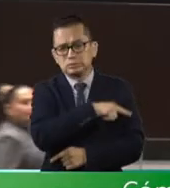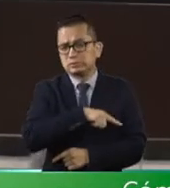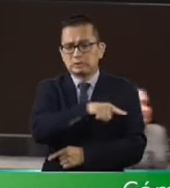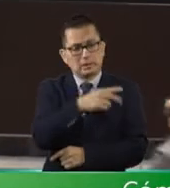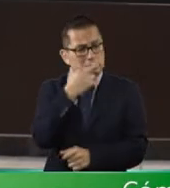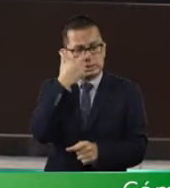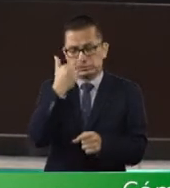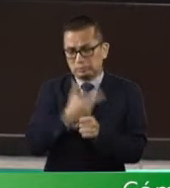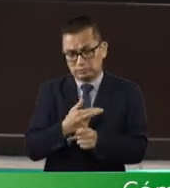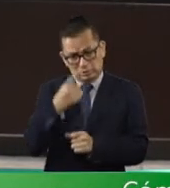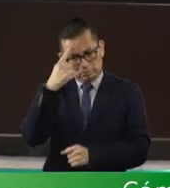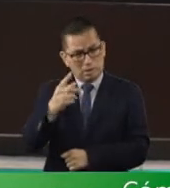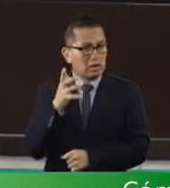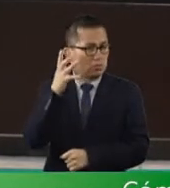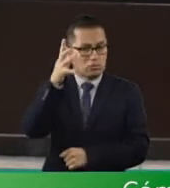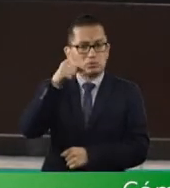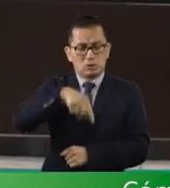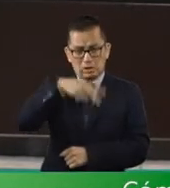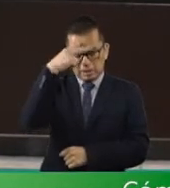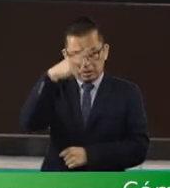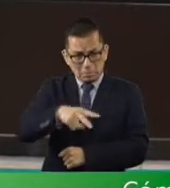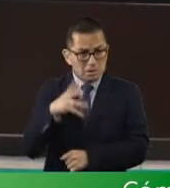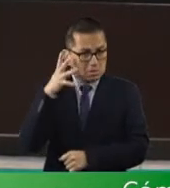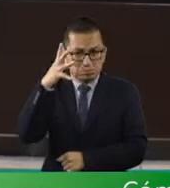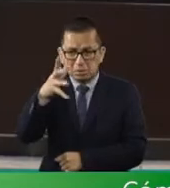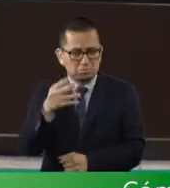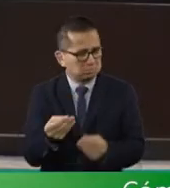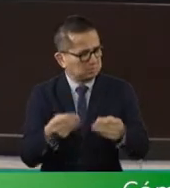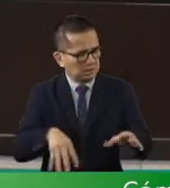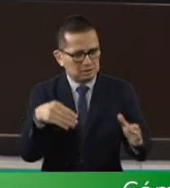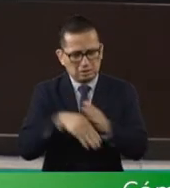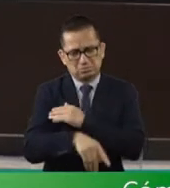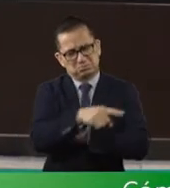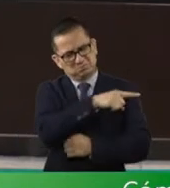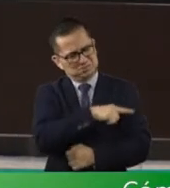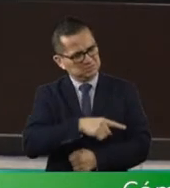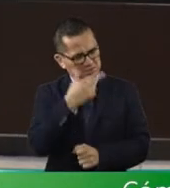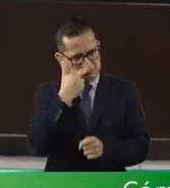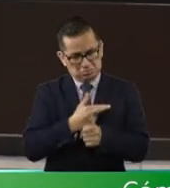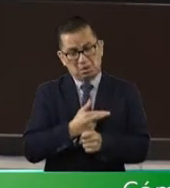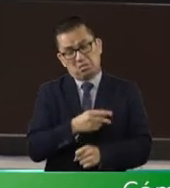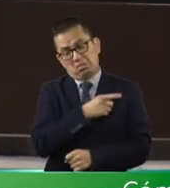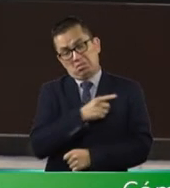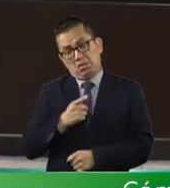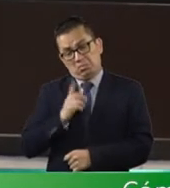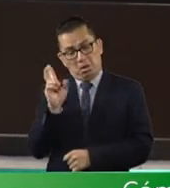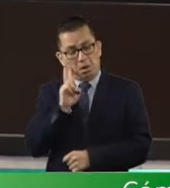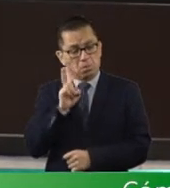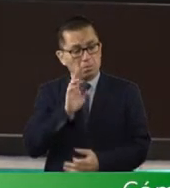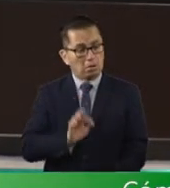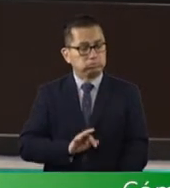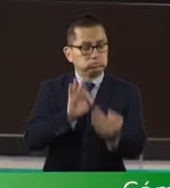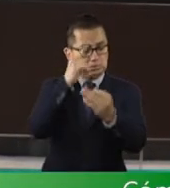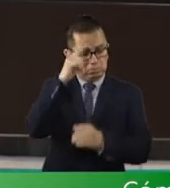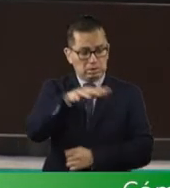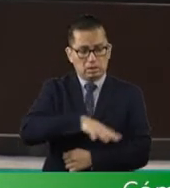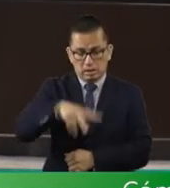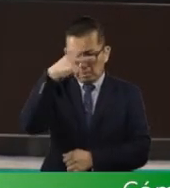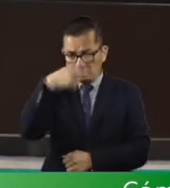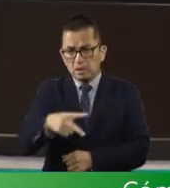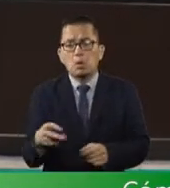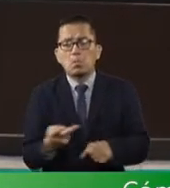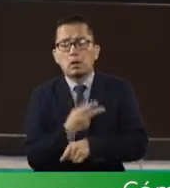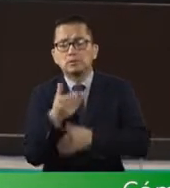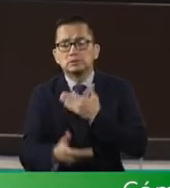ser los responsables que este país no tenga futuro y tendrán que darle frente y ponerle cara al país en los siguientes años es